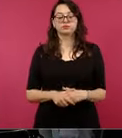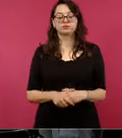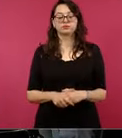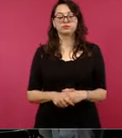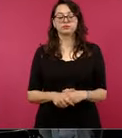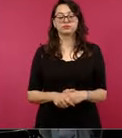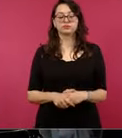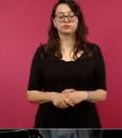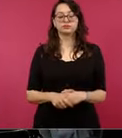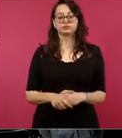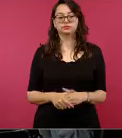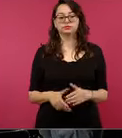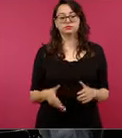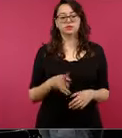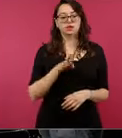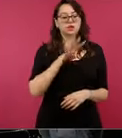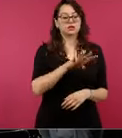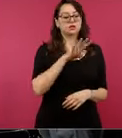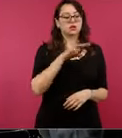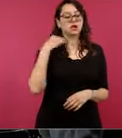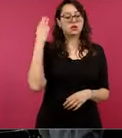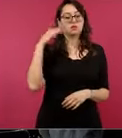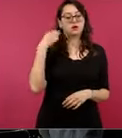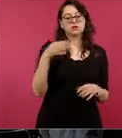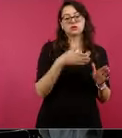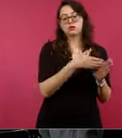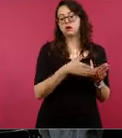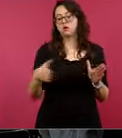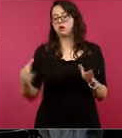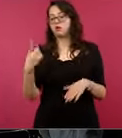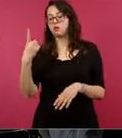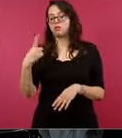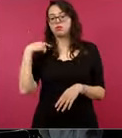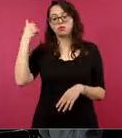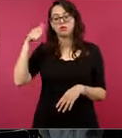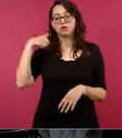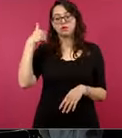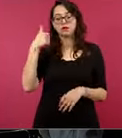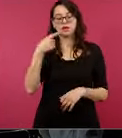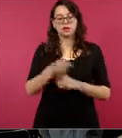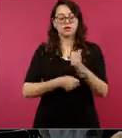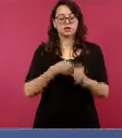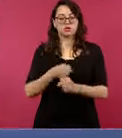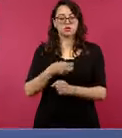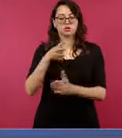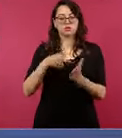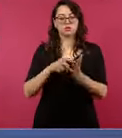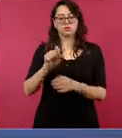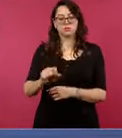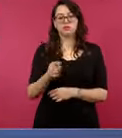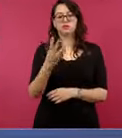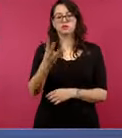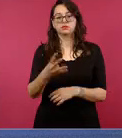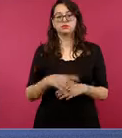En este periodo del 19 de marzo al 1 de abril de este año tenemos un total